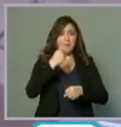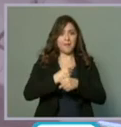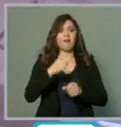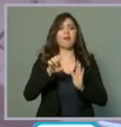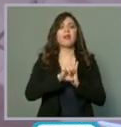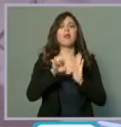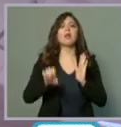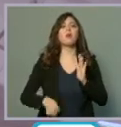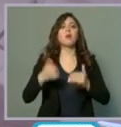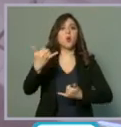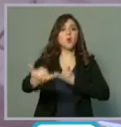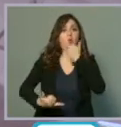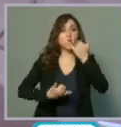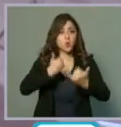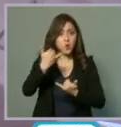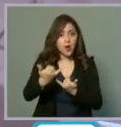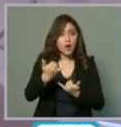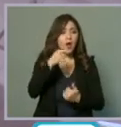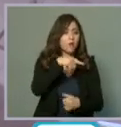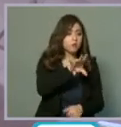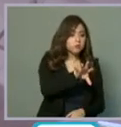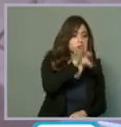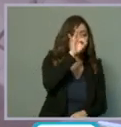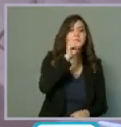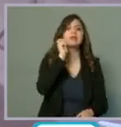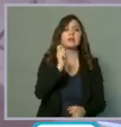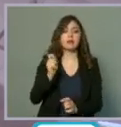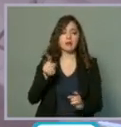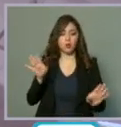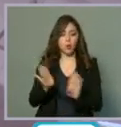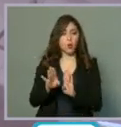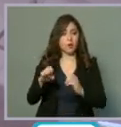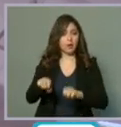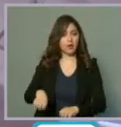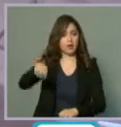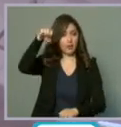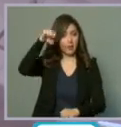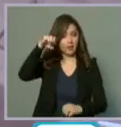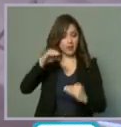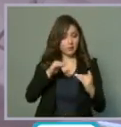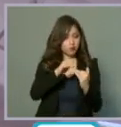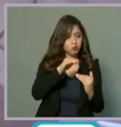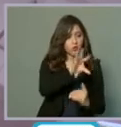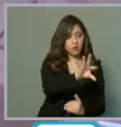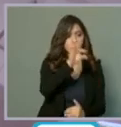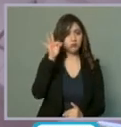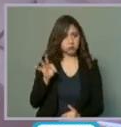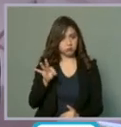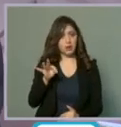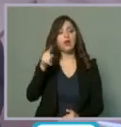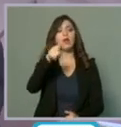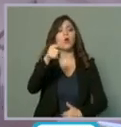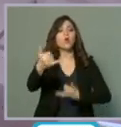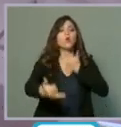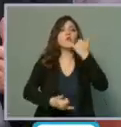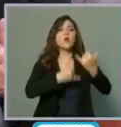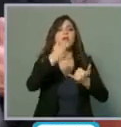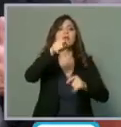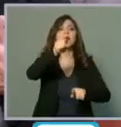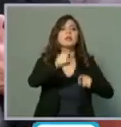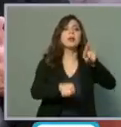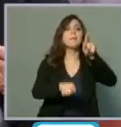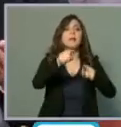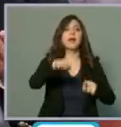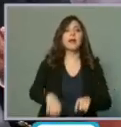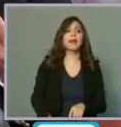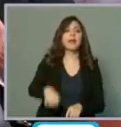sea adecuado para la edad del niño o de la persona que lo va a comprar. Están catalogados los videojuegos dependiendo de la edad